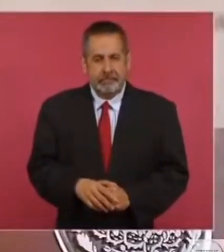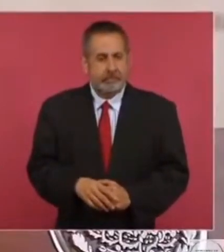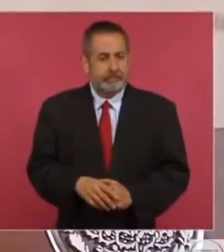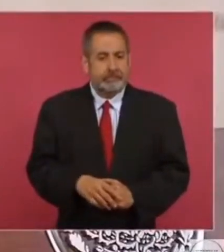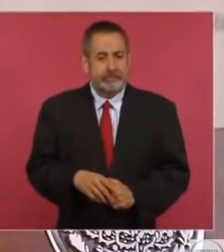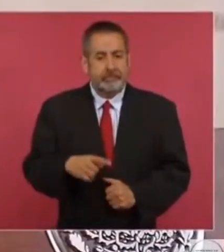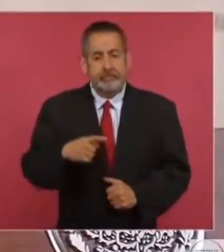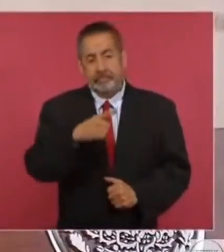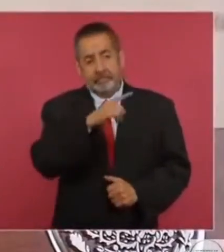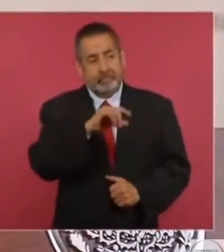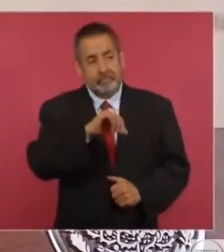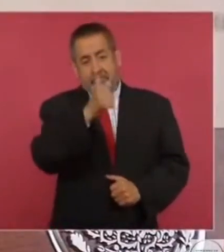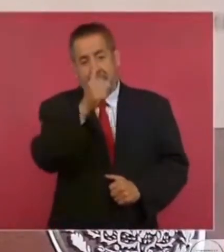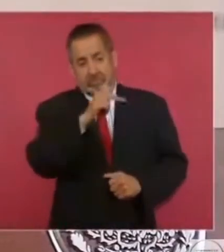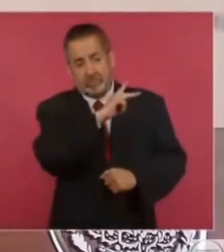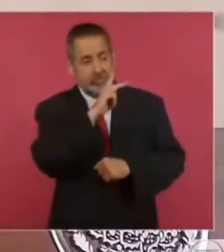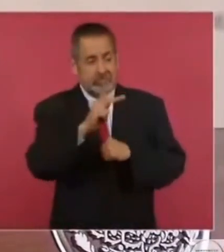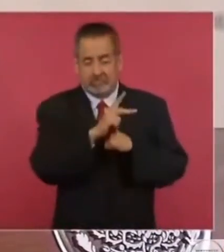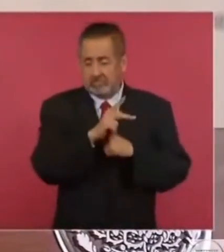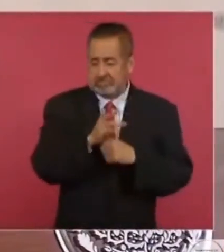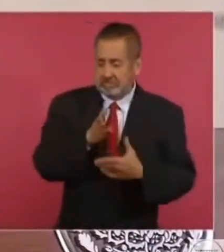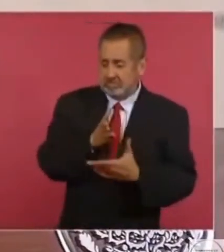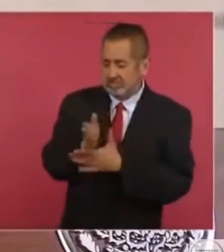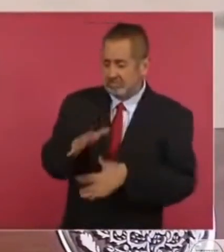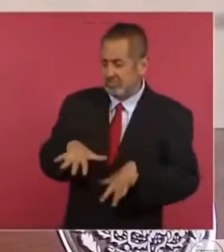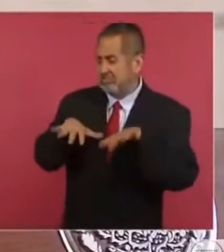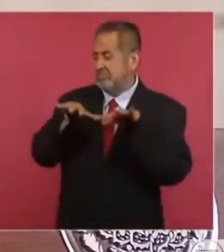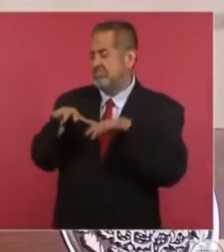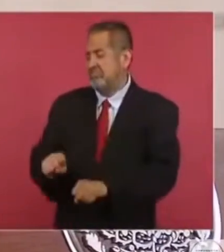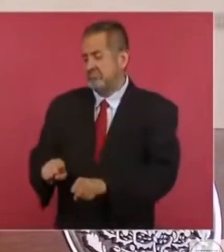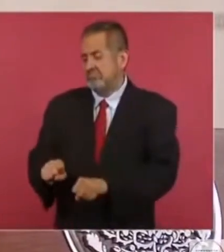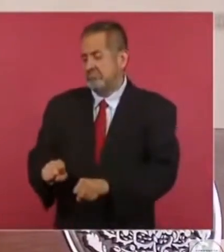invadieron los extranjeros, nos impusieron